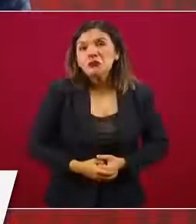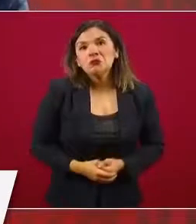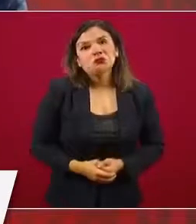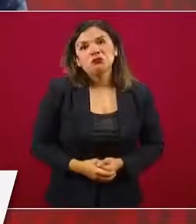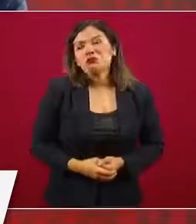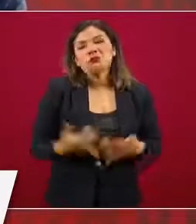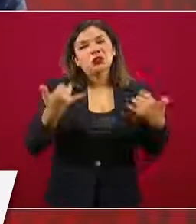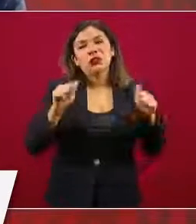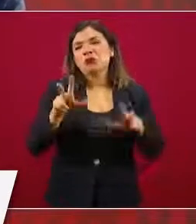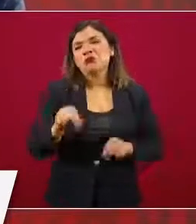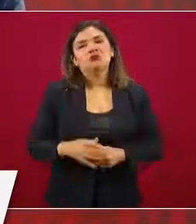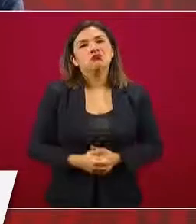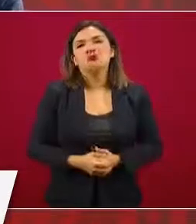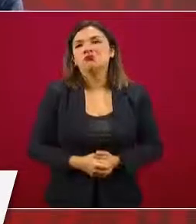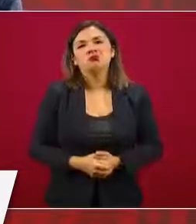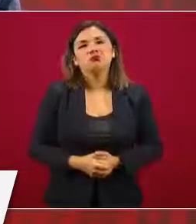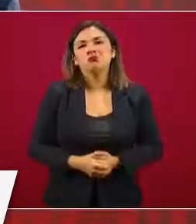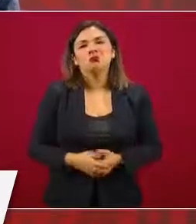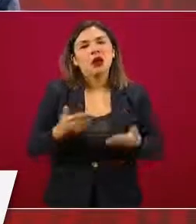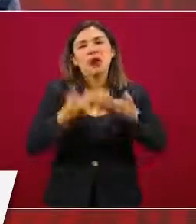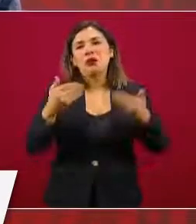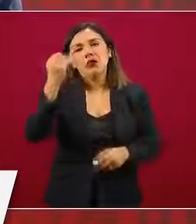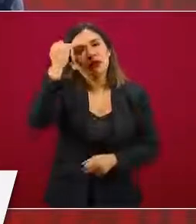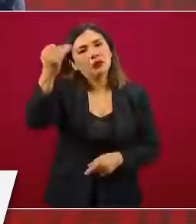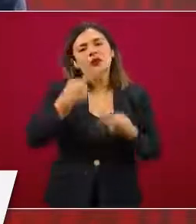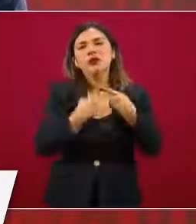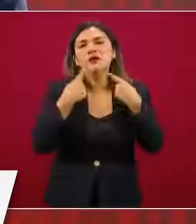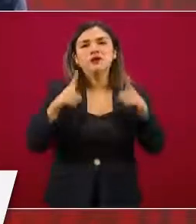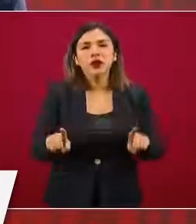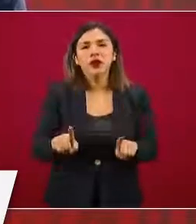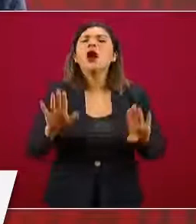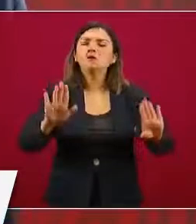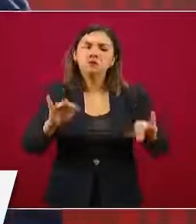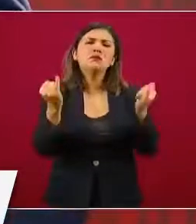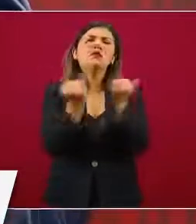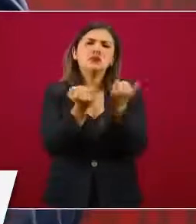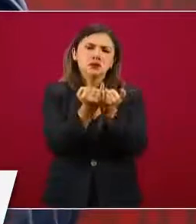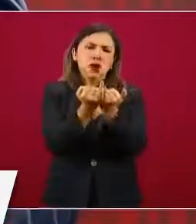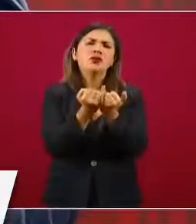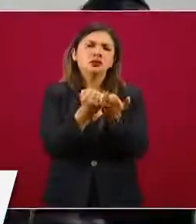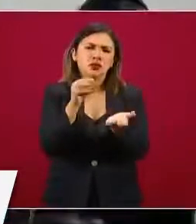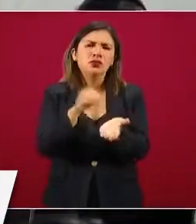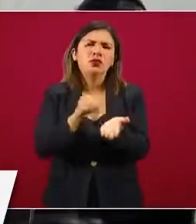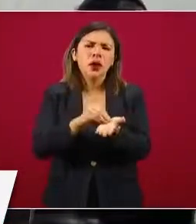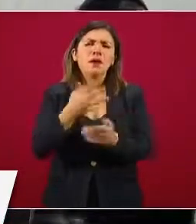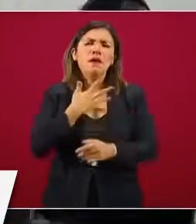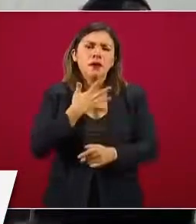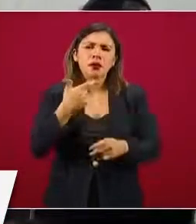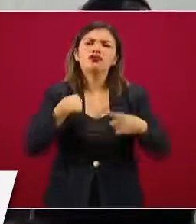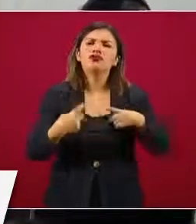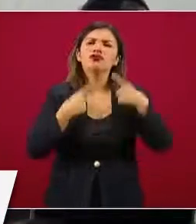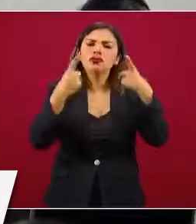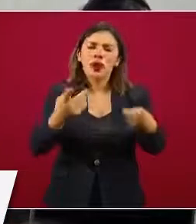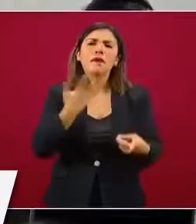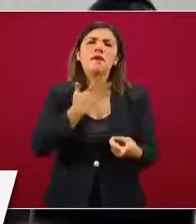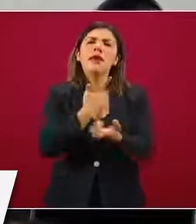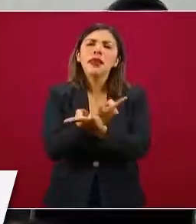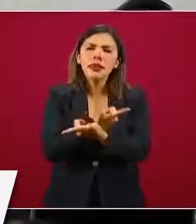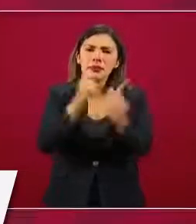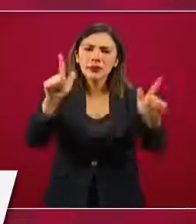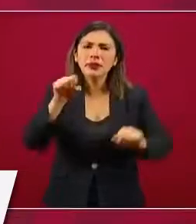Ya no, ya son otras cosas. De todas maneras, garantizar las libertades,